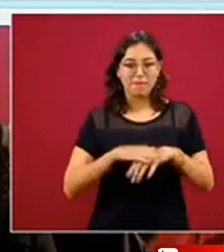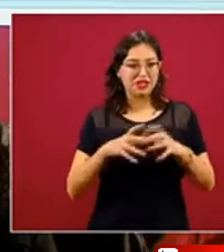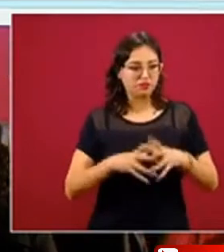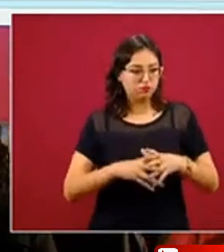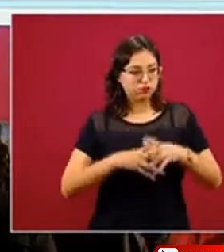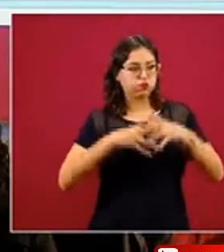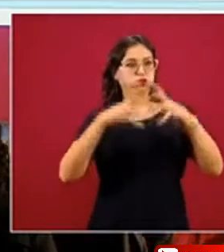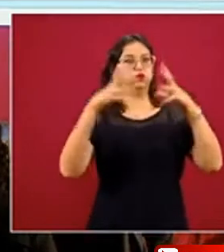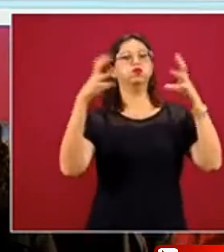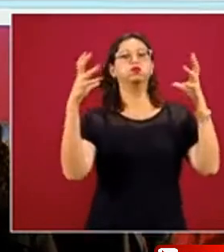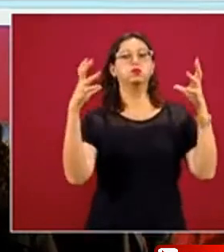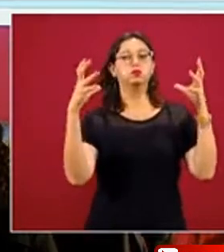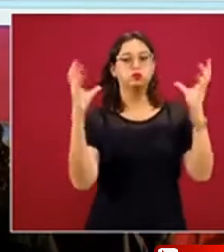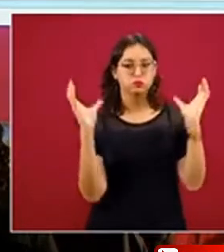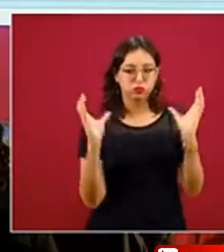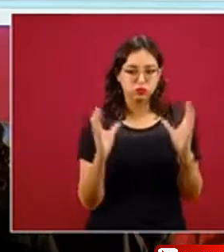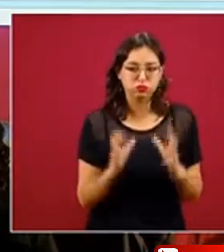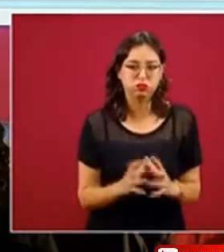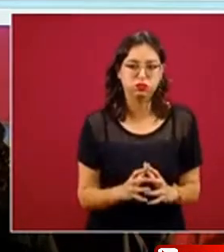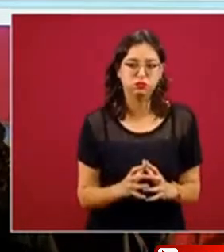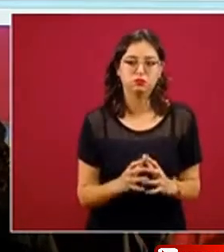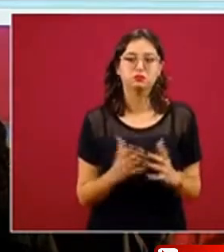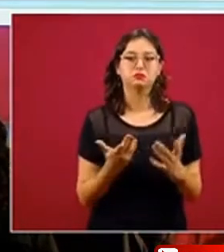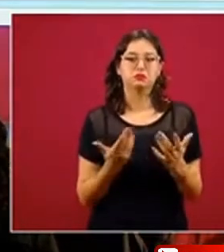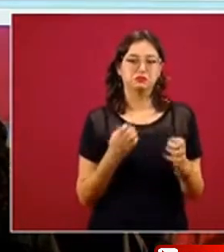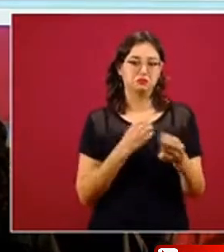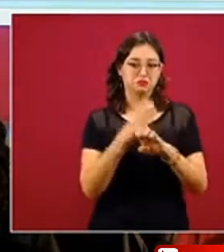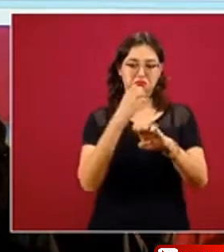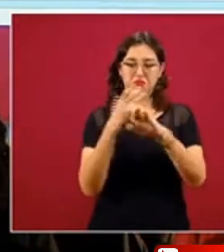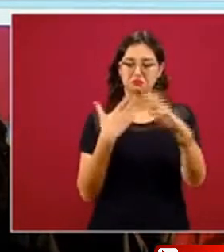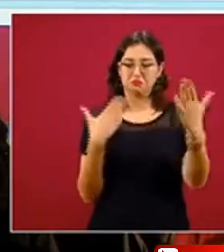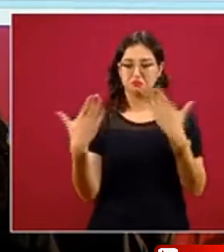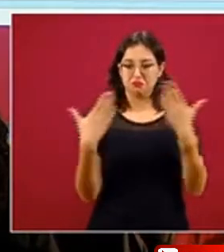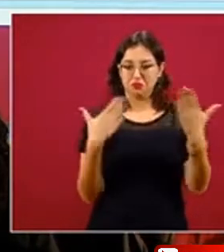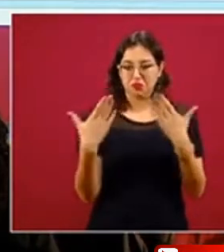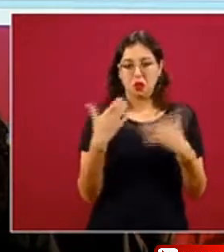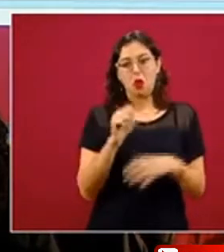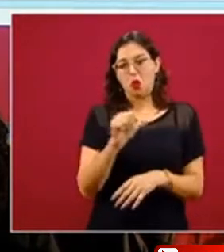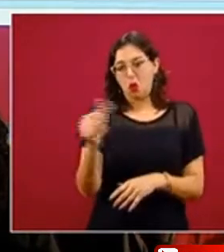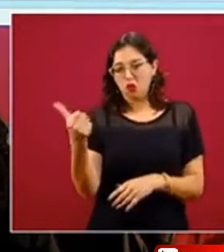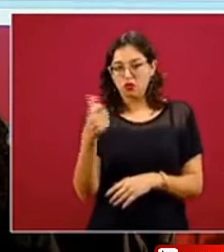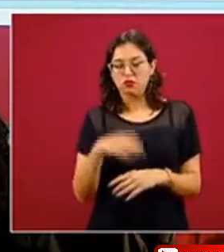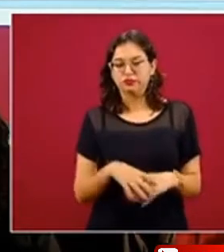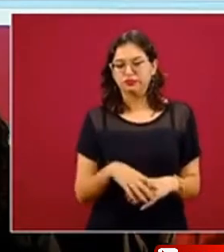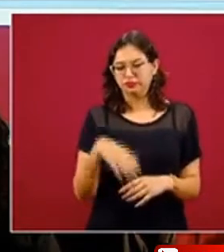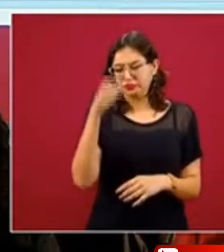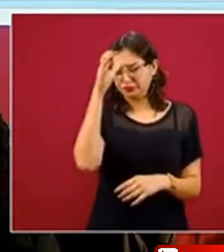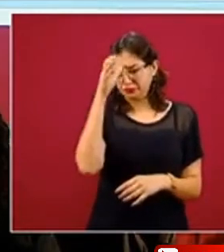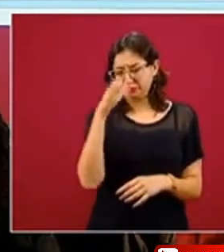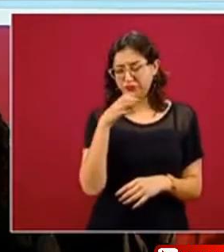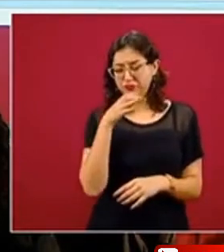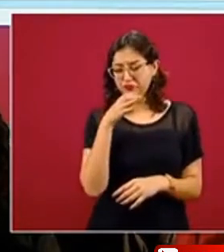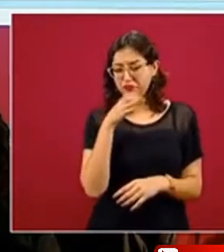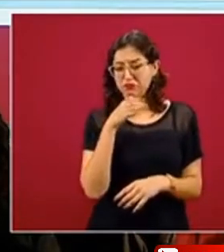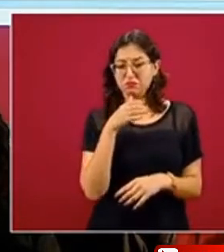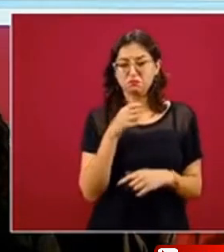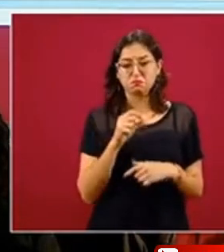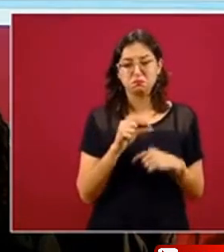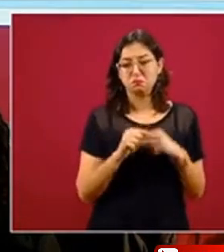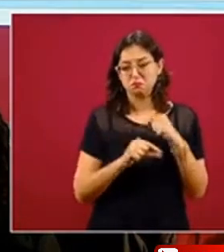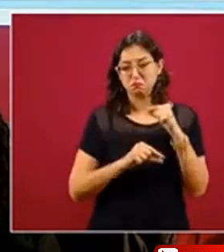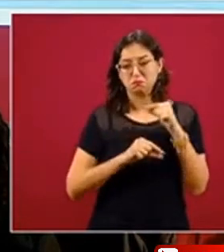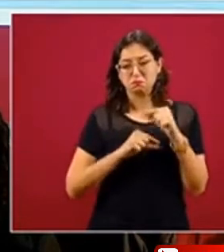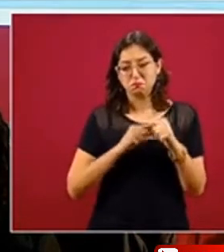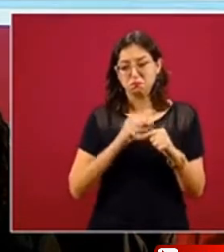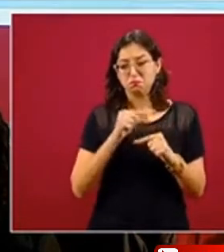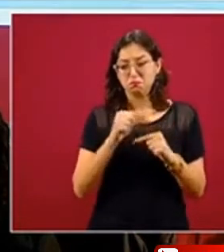permite comparar inmediatamente a los distintos estados. Tomemos otro, Coahuila. Coahuila había tenido un lento avance de la